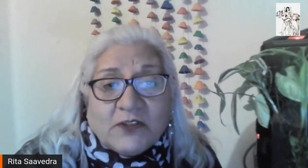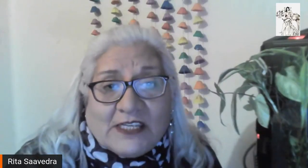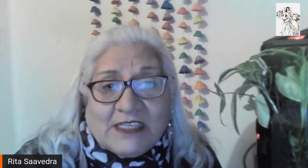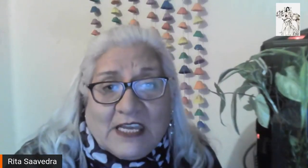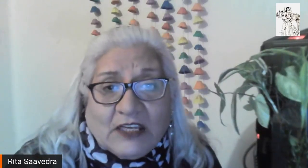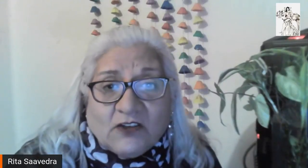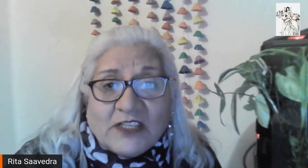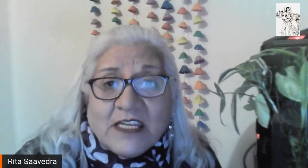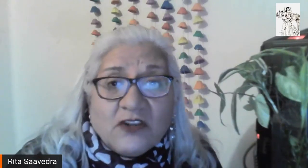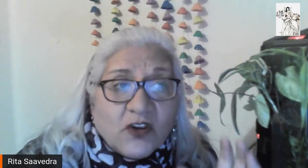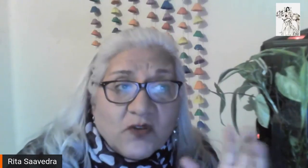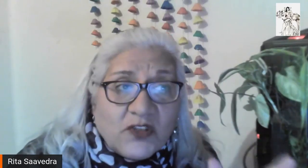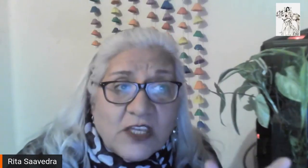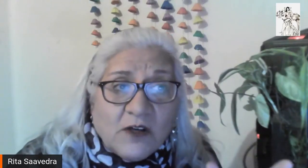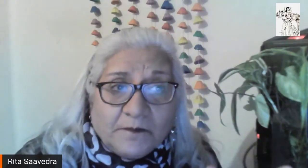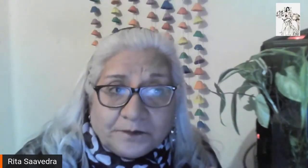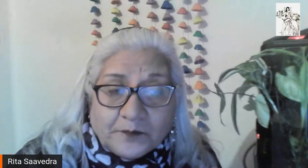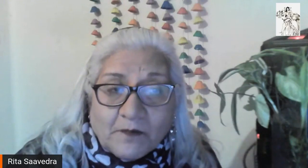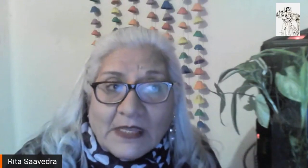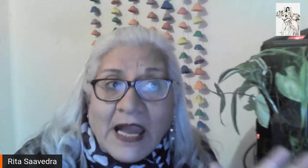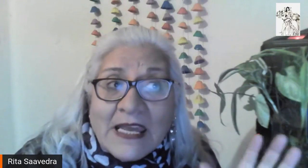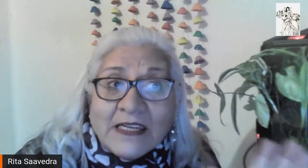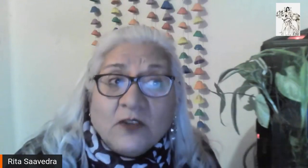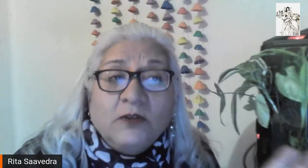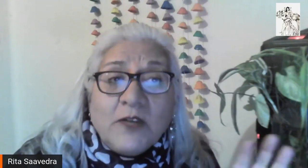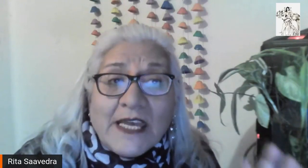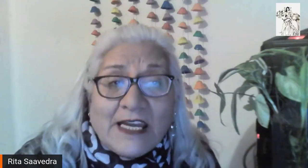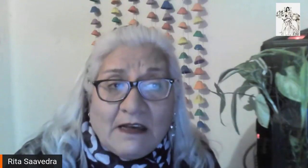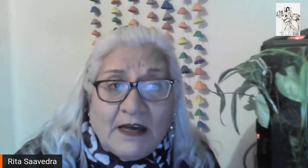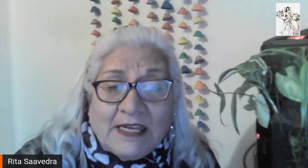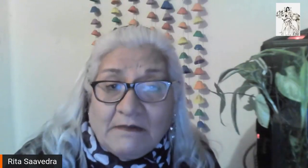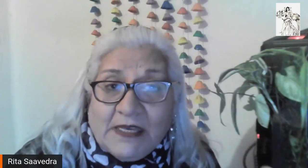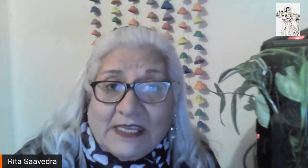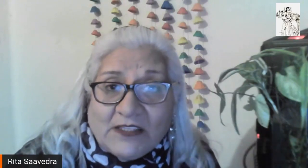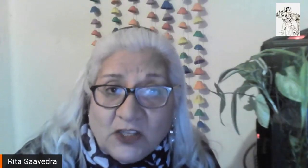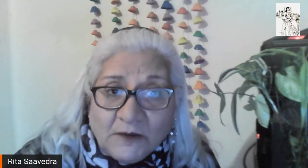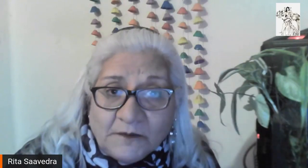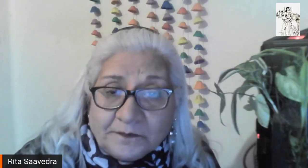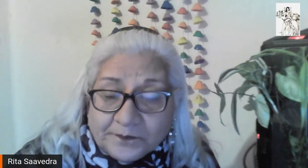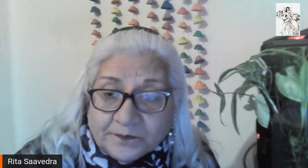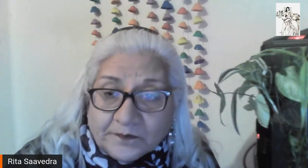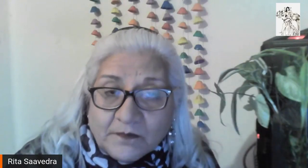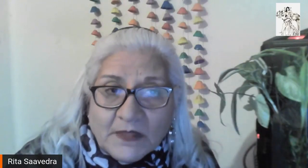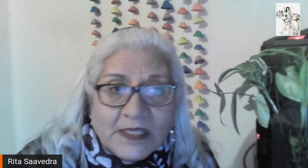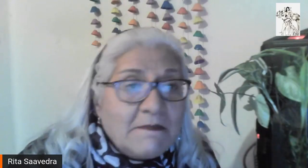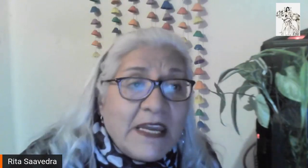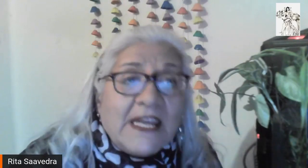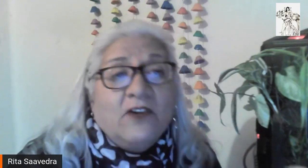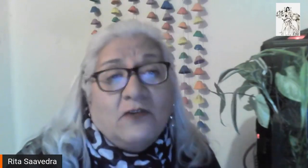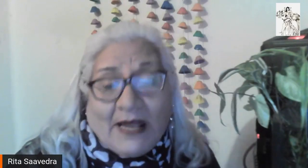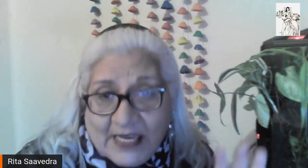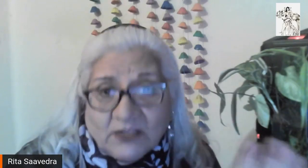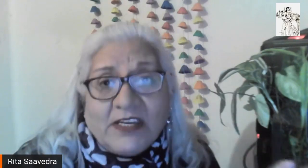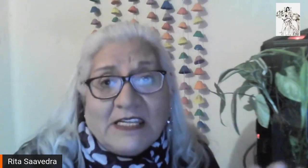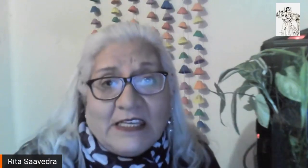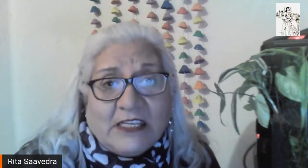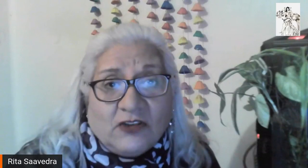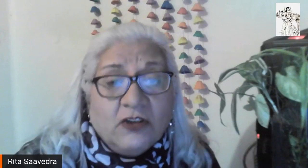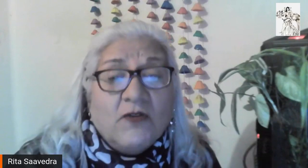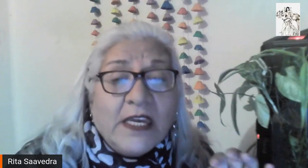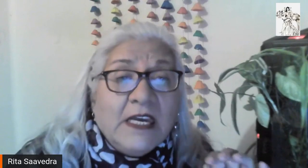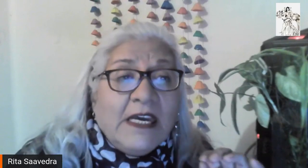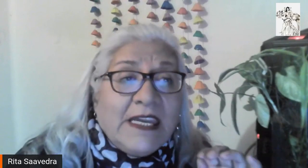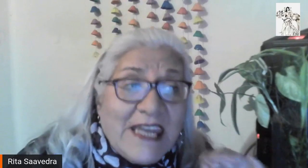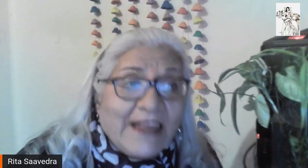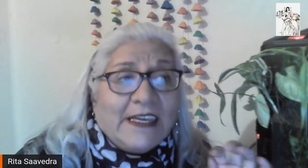Ninguno de los cultivos transgénicos se han introducido a la agricultura y a la alimentación de manera normal. Eso ya